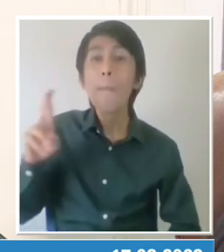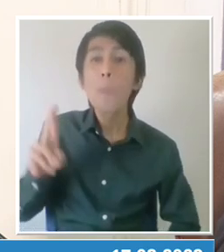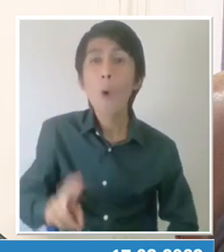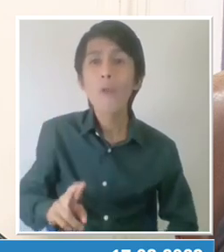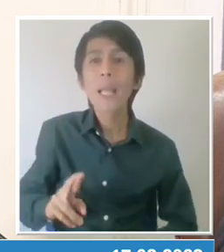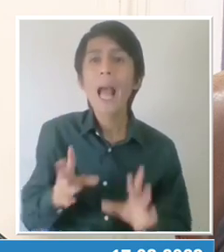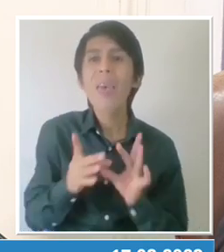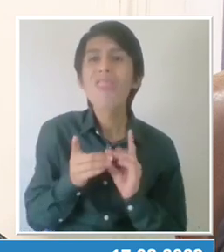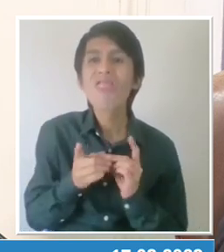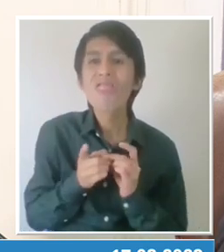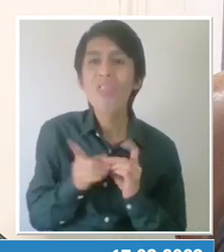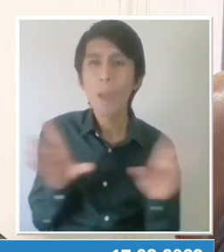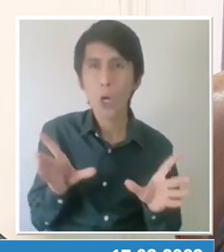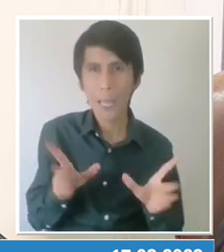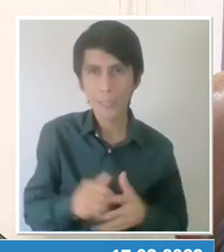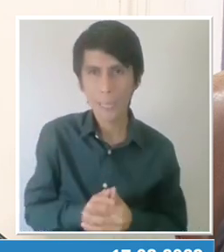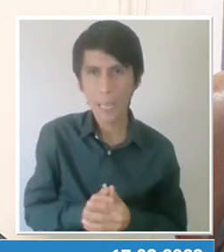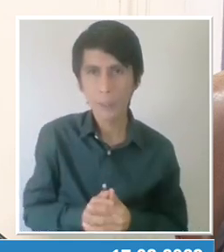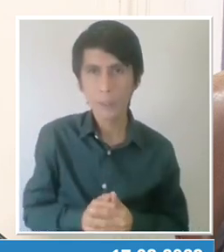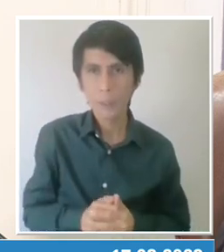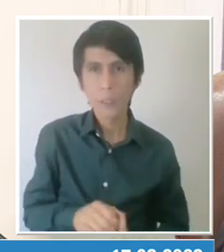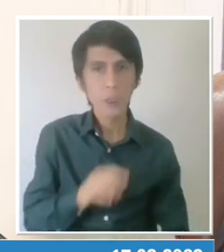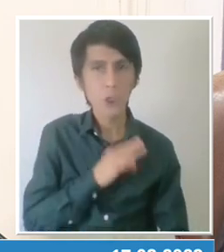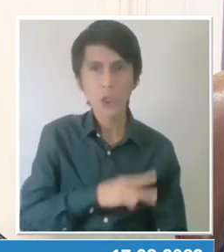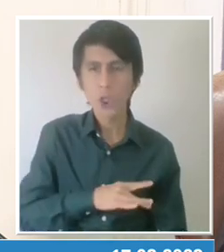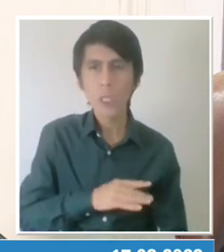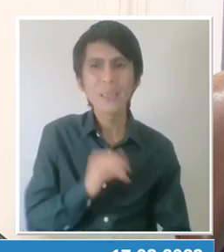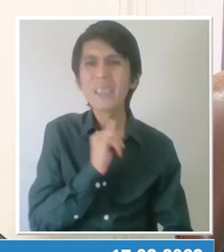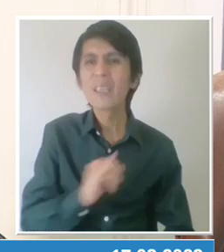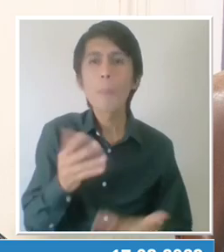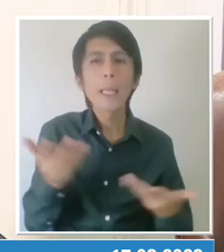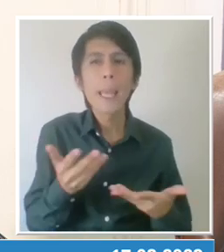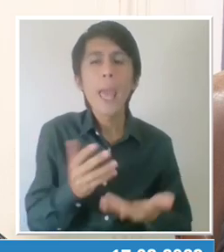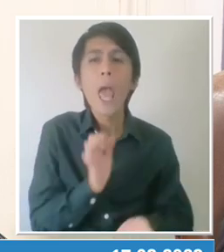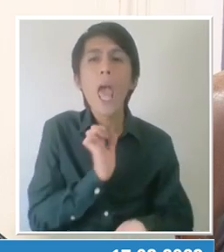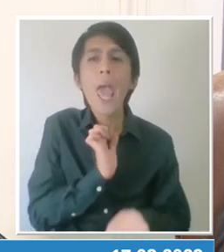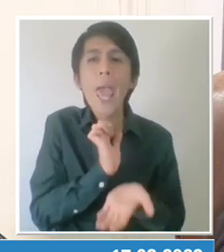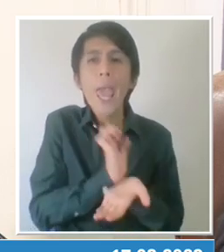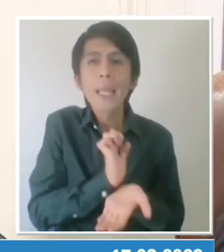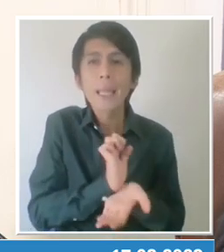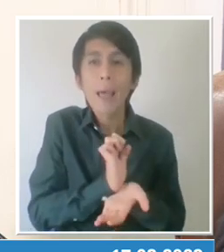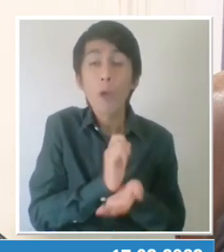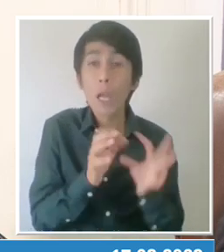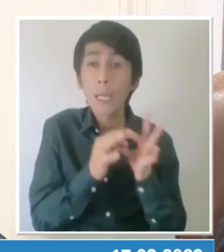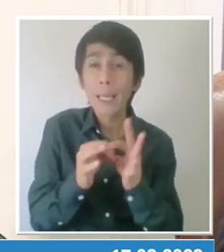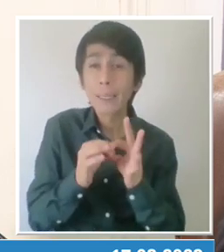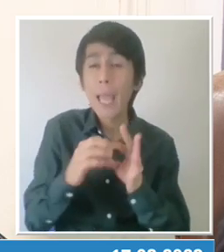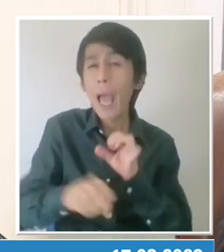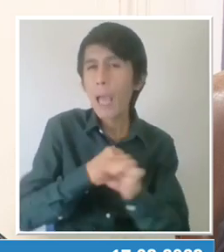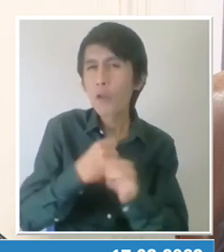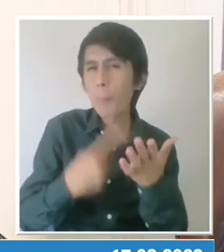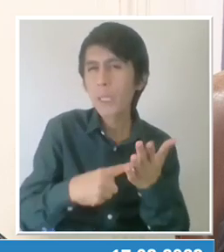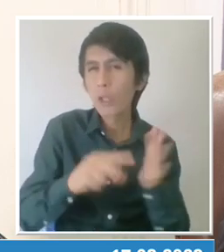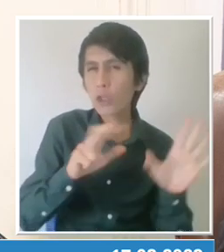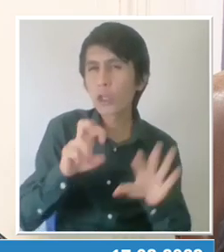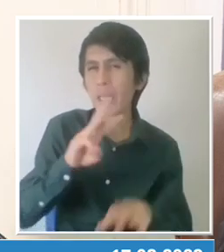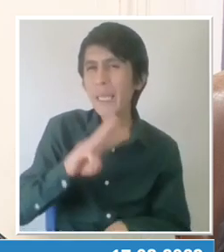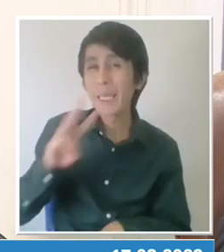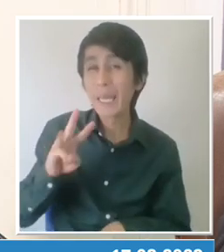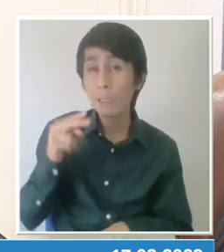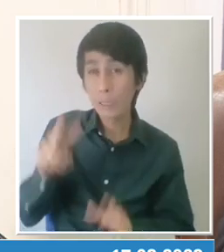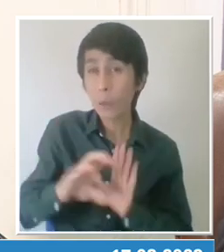Chile siempre ha sido un Estado, especialmente a raíz de la Constitución de 1833, un